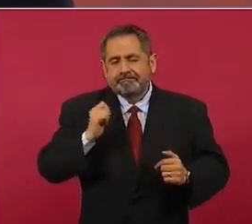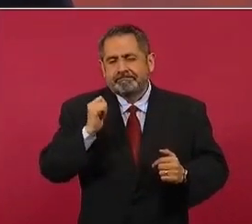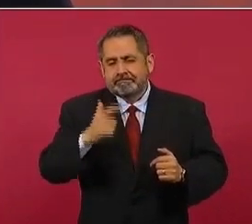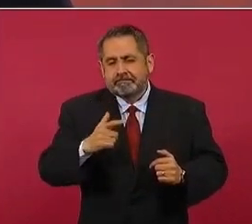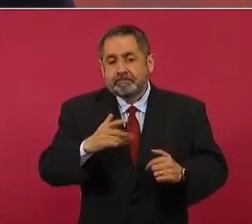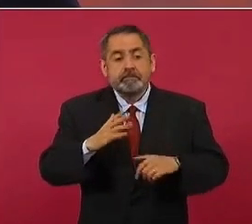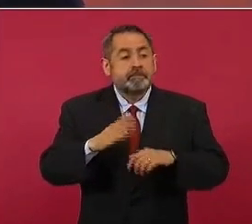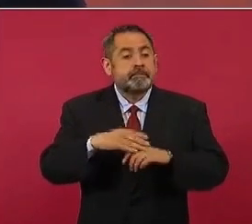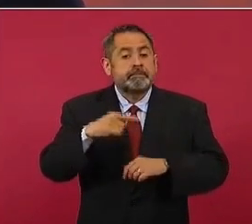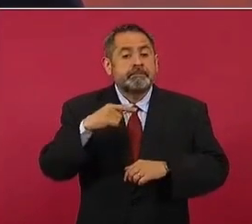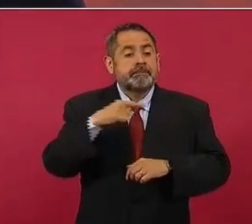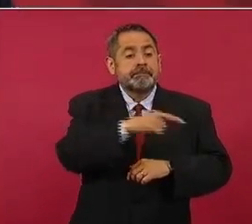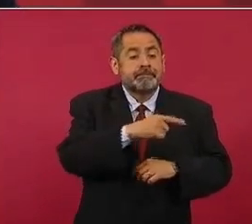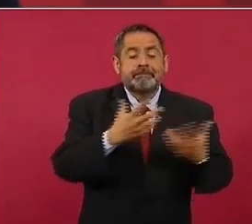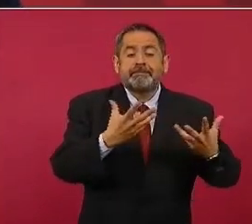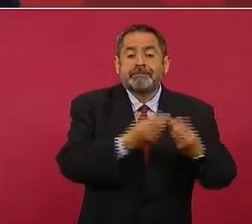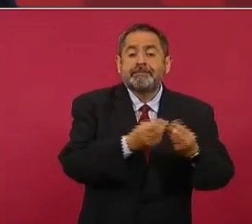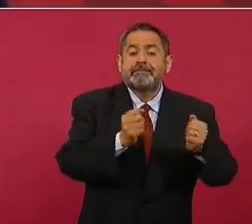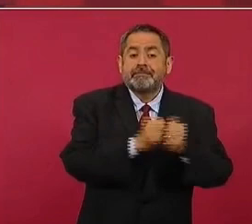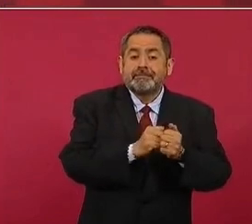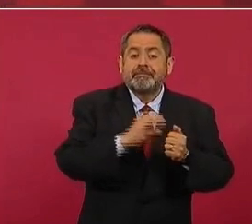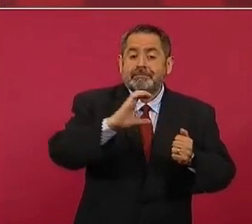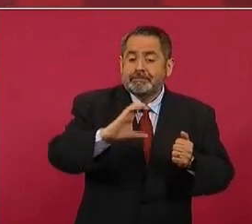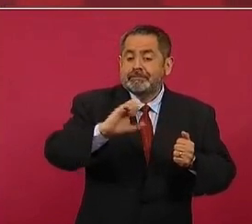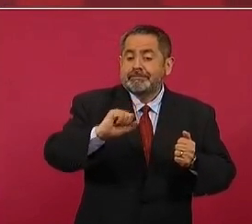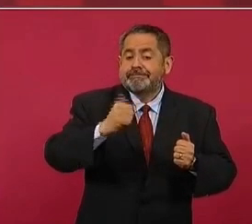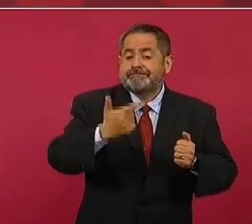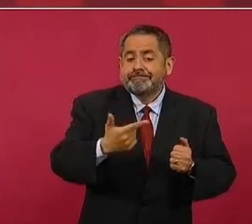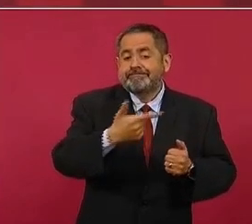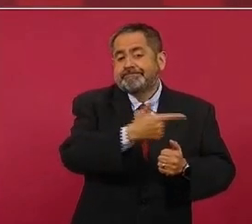porque él había estado con Salinas,